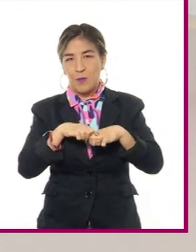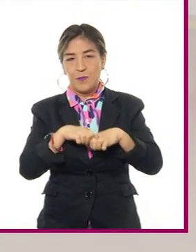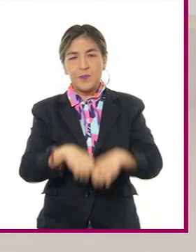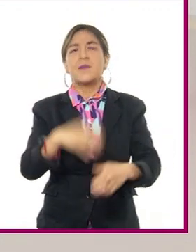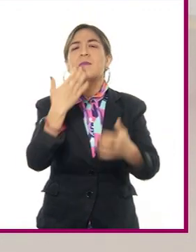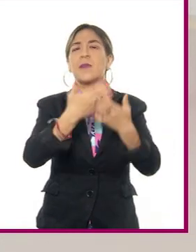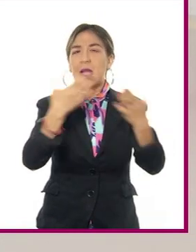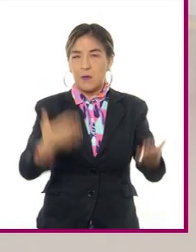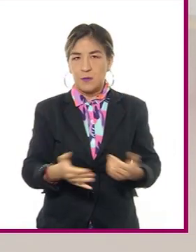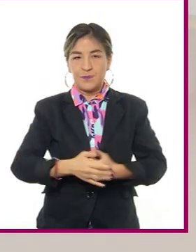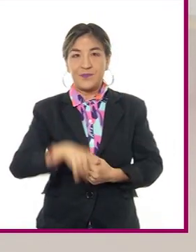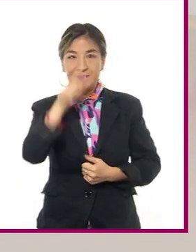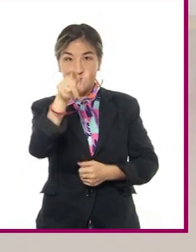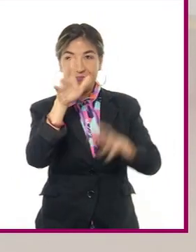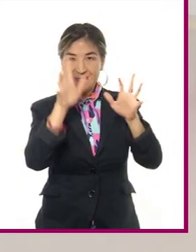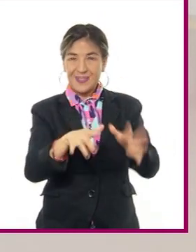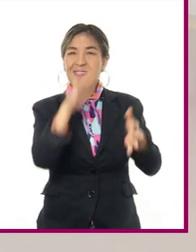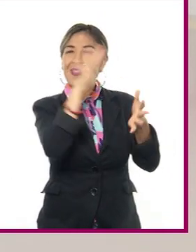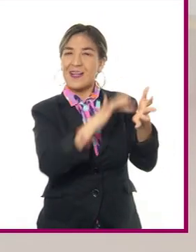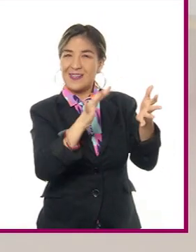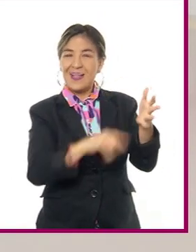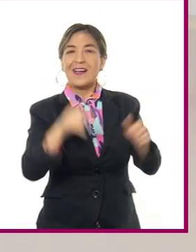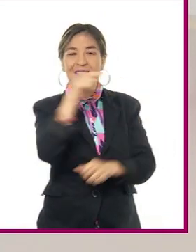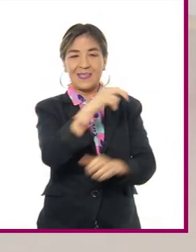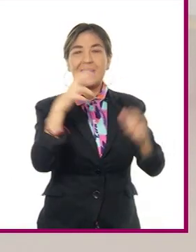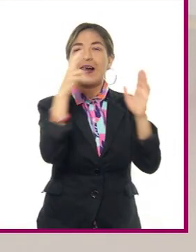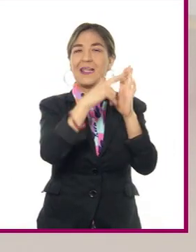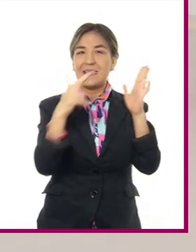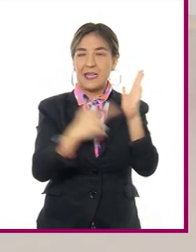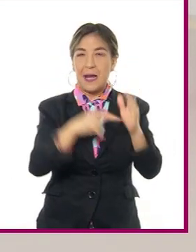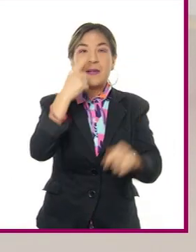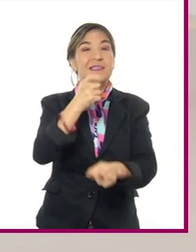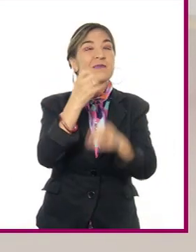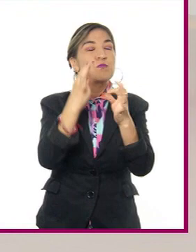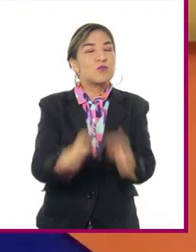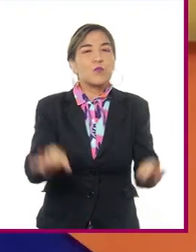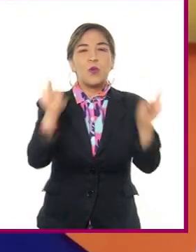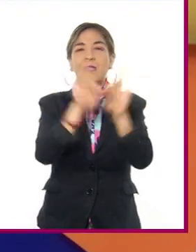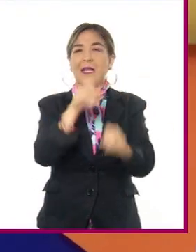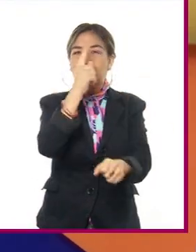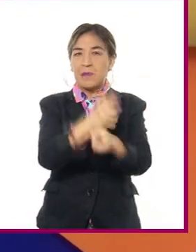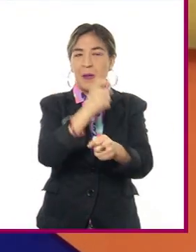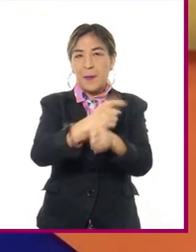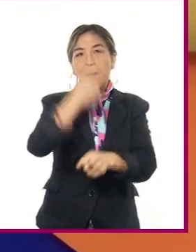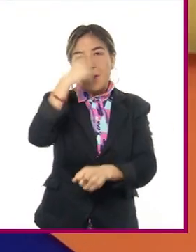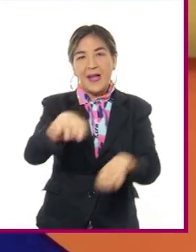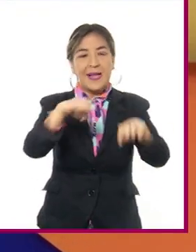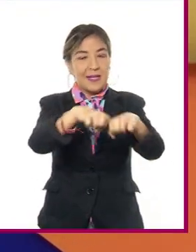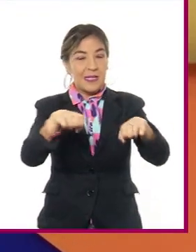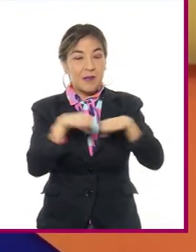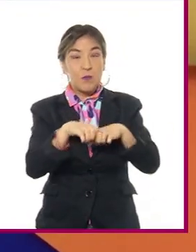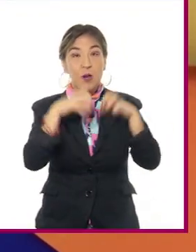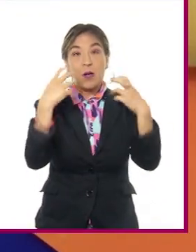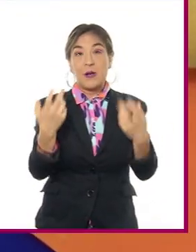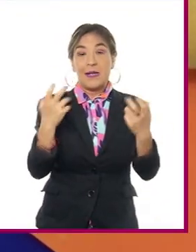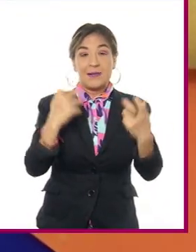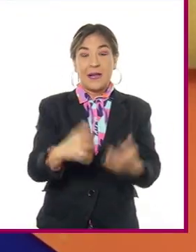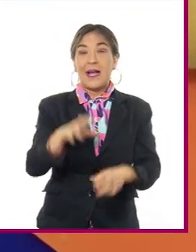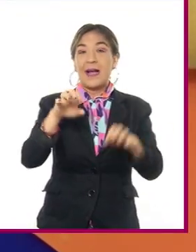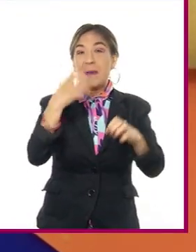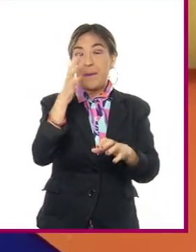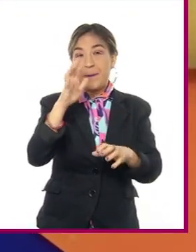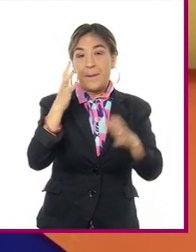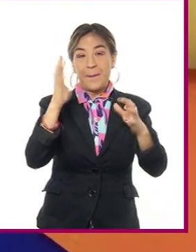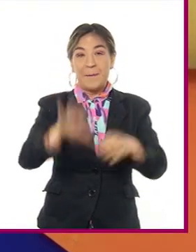Ahora que ya leímos uno de los principios básicos para poder formar un equipo de básquetbol en silla de